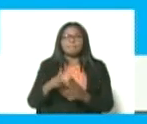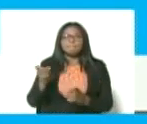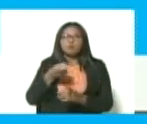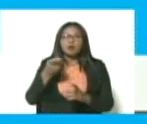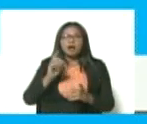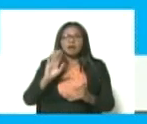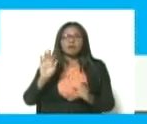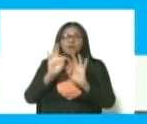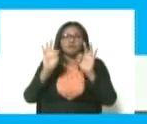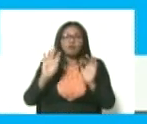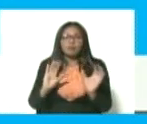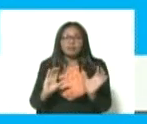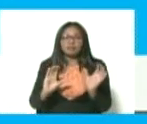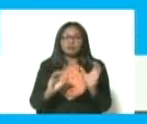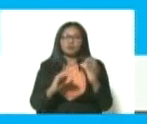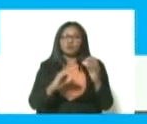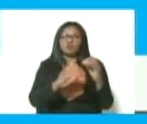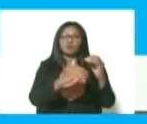de la historia y el Acuerdo de Ginebra.